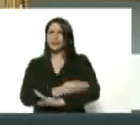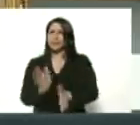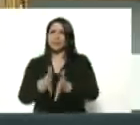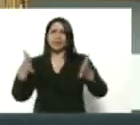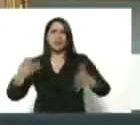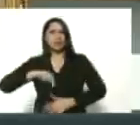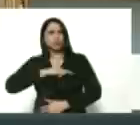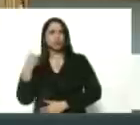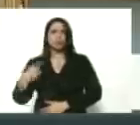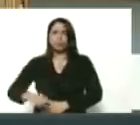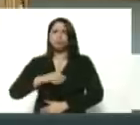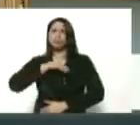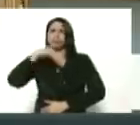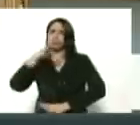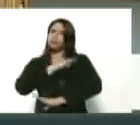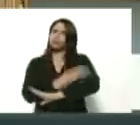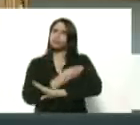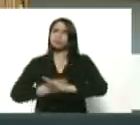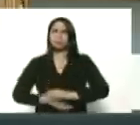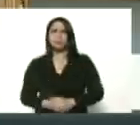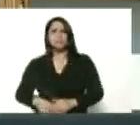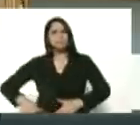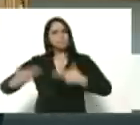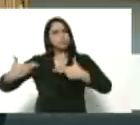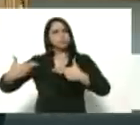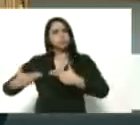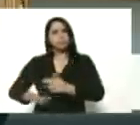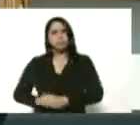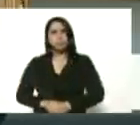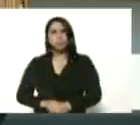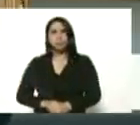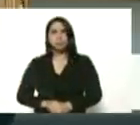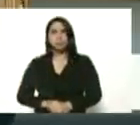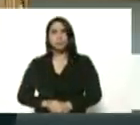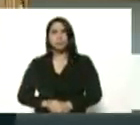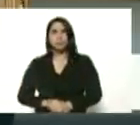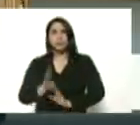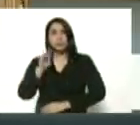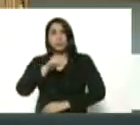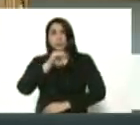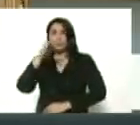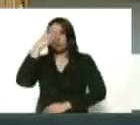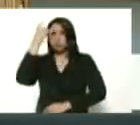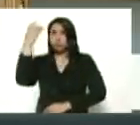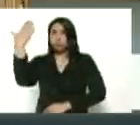nosotros, las fuerzas espirituales en combate. Con la bendición de Dios